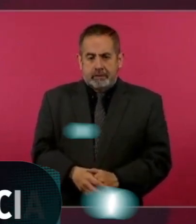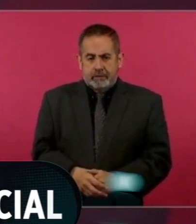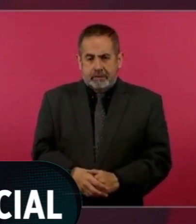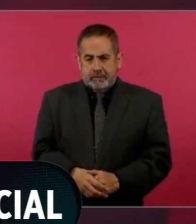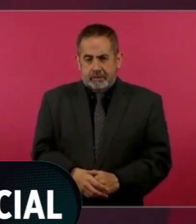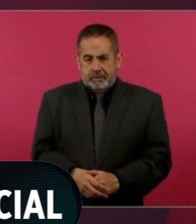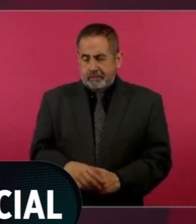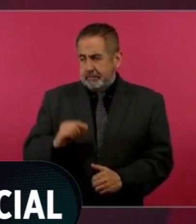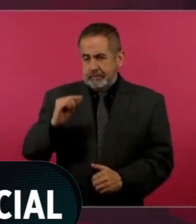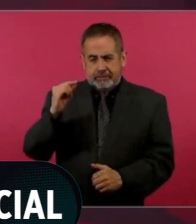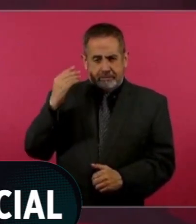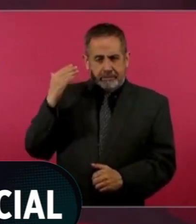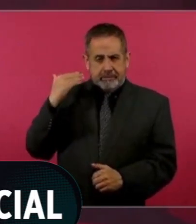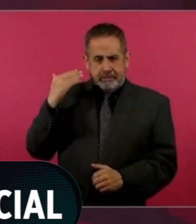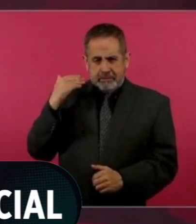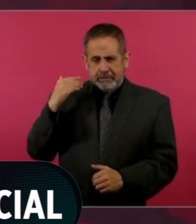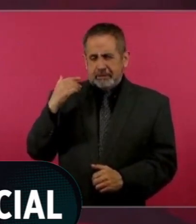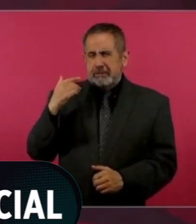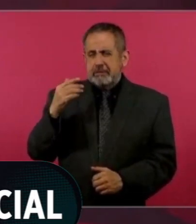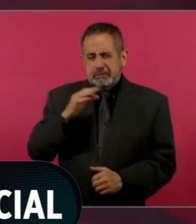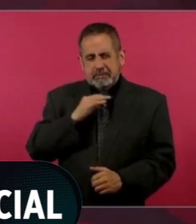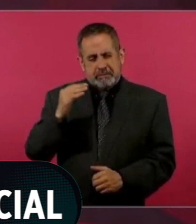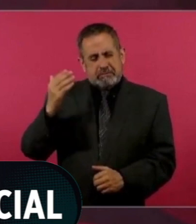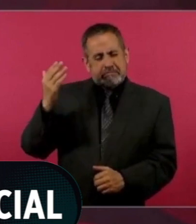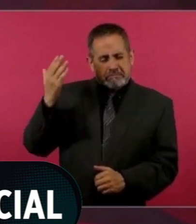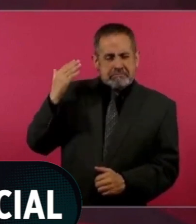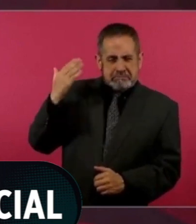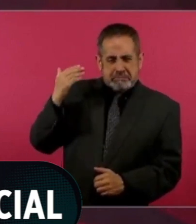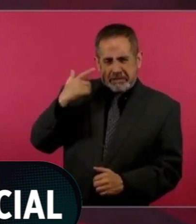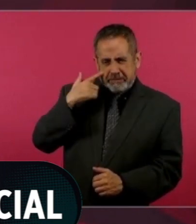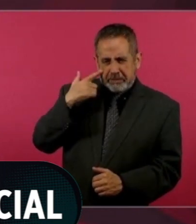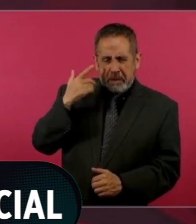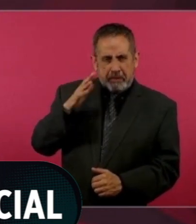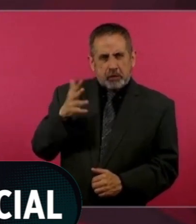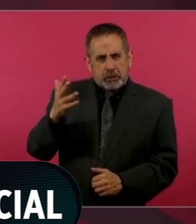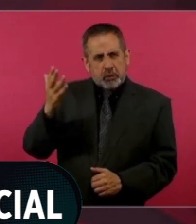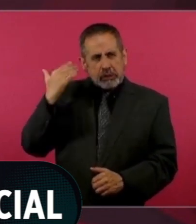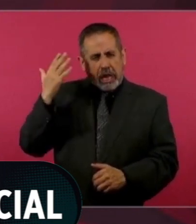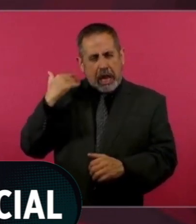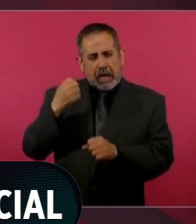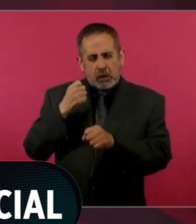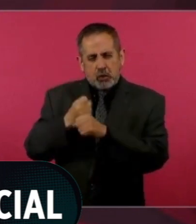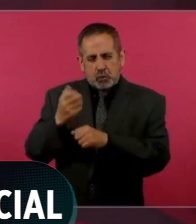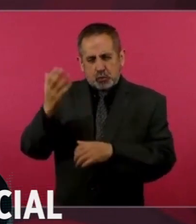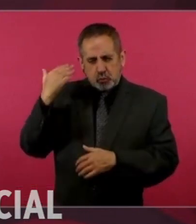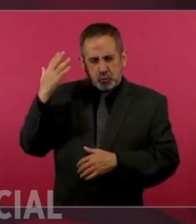En los últimos tiempos, no en los últimos tiempos, ya lleva años,